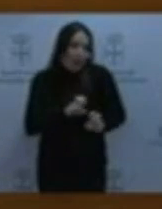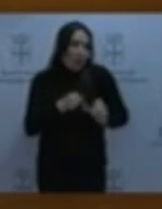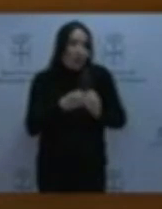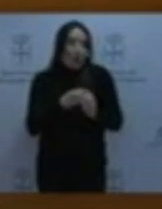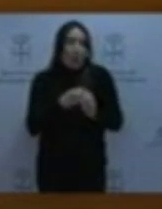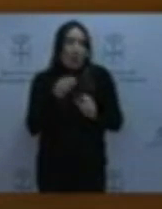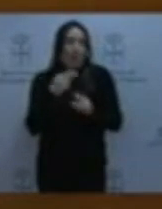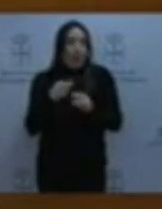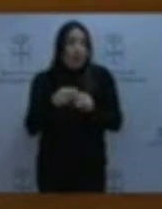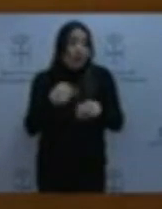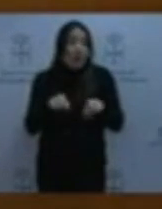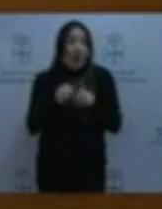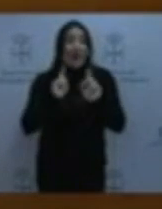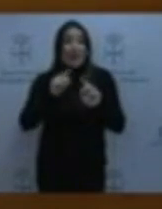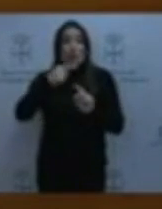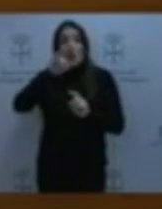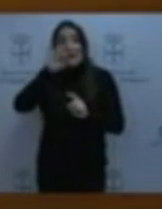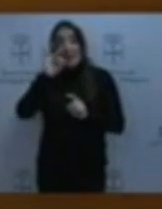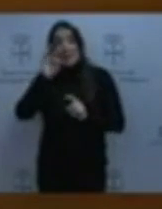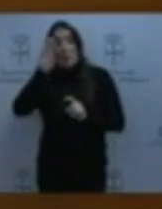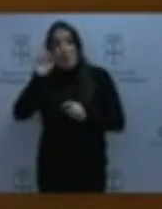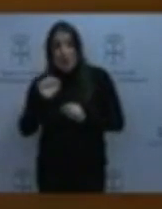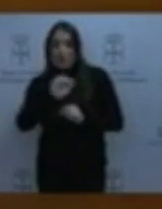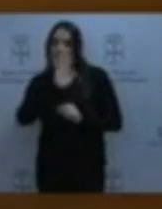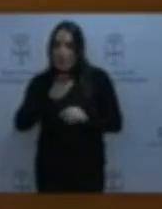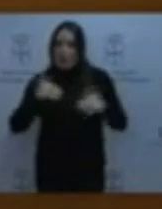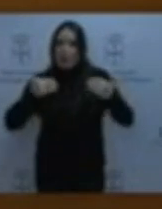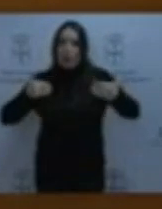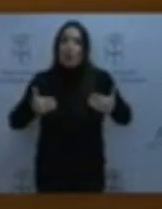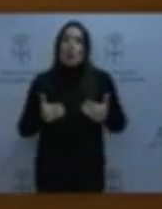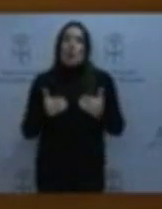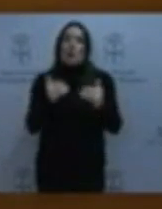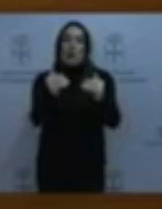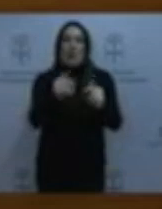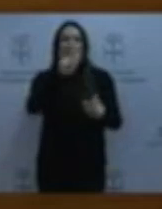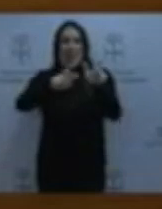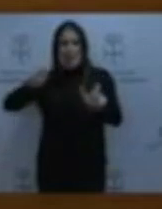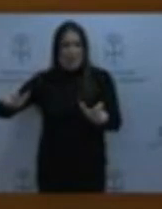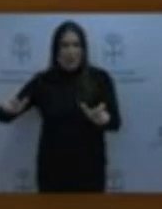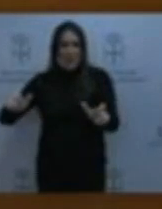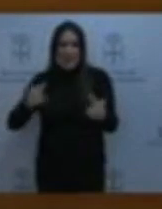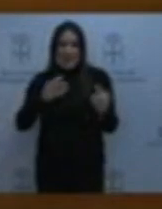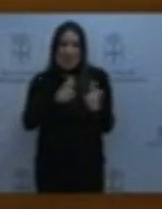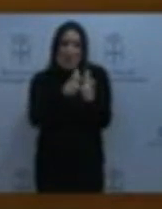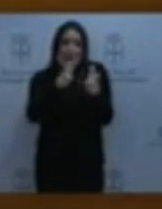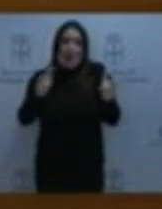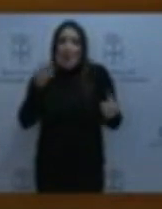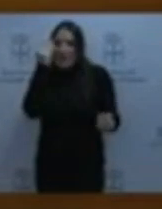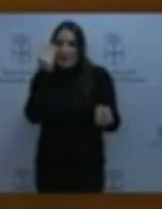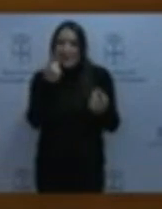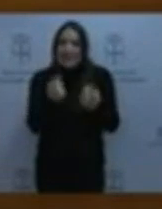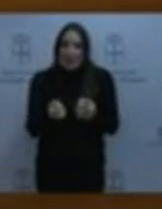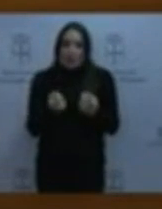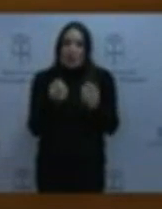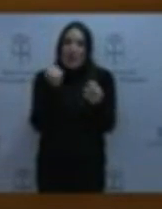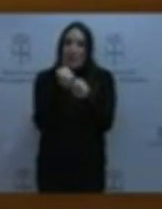caso del HITPA, que parece que va a traer cola. Cada vez más gente que piensa que lo que necesitamos es empleo de calidad y